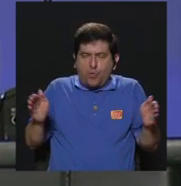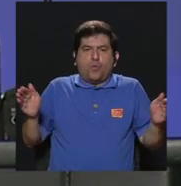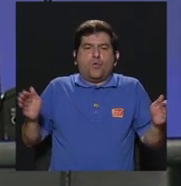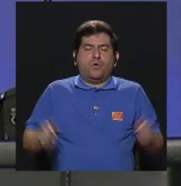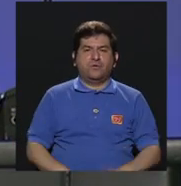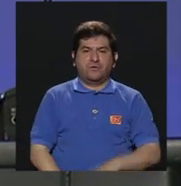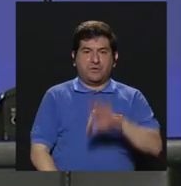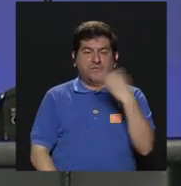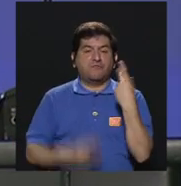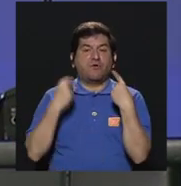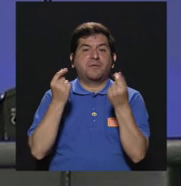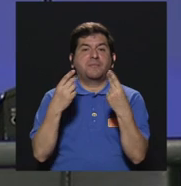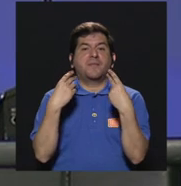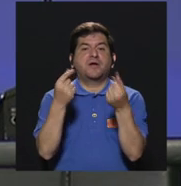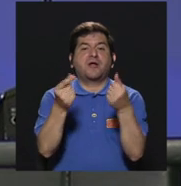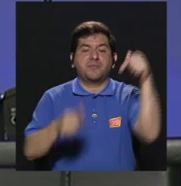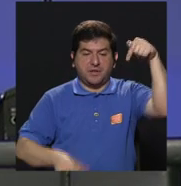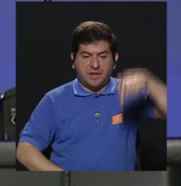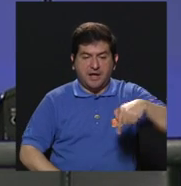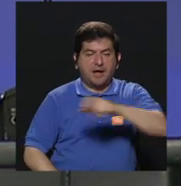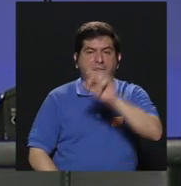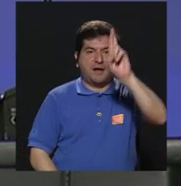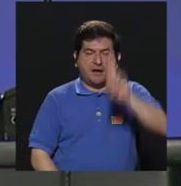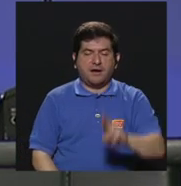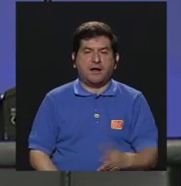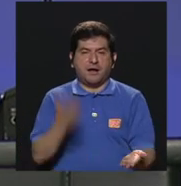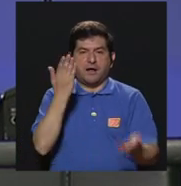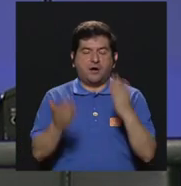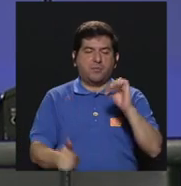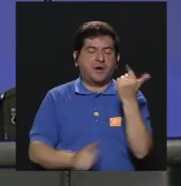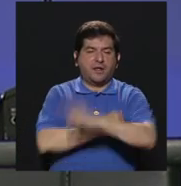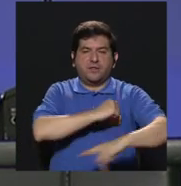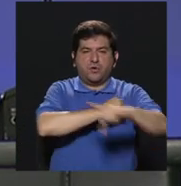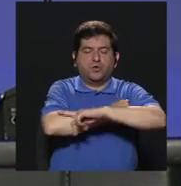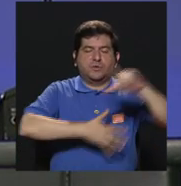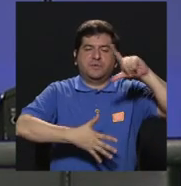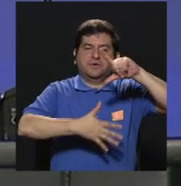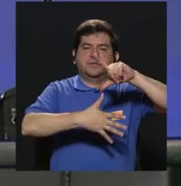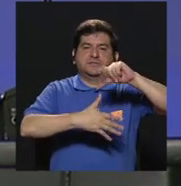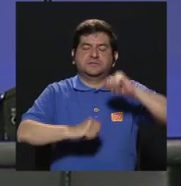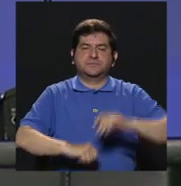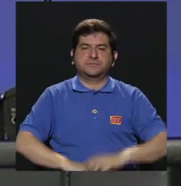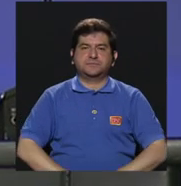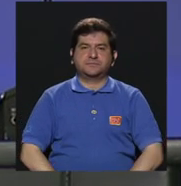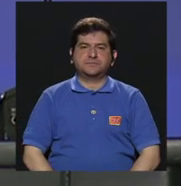de la manera más veloz en Costa Rica que en cualquiera de los países latinoamericanos.